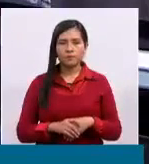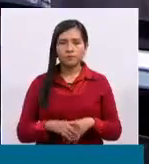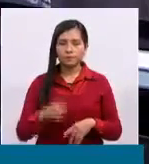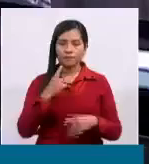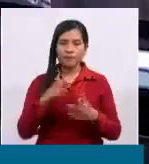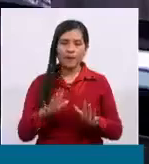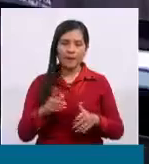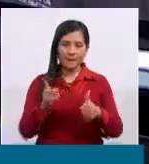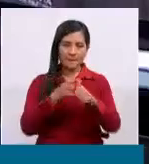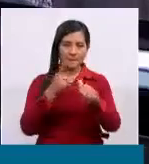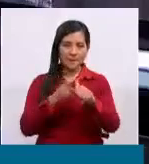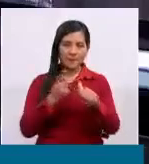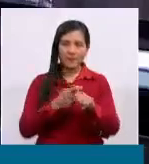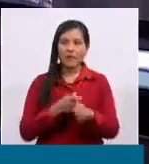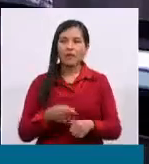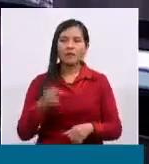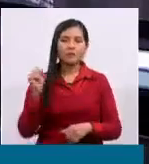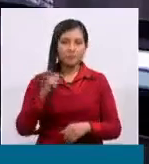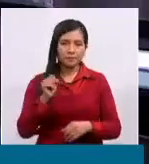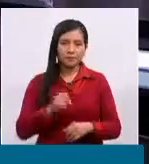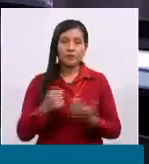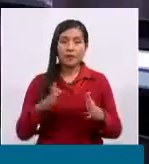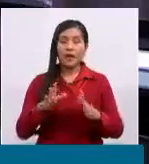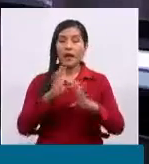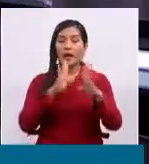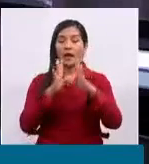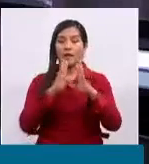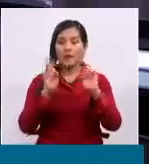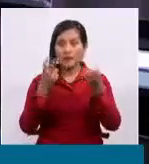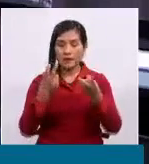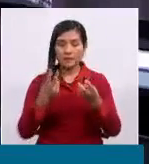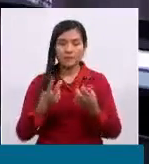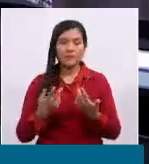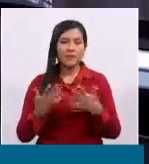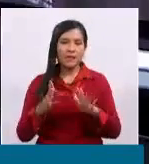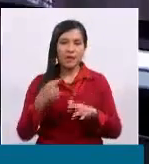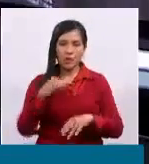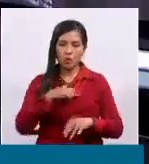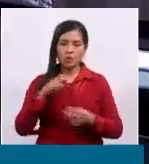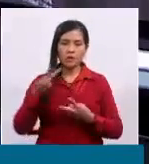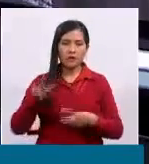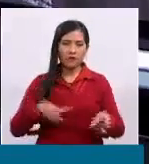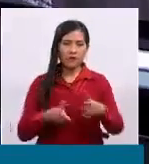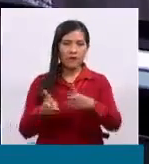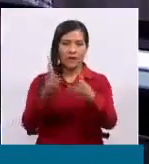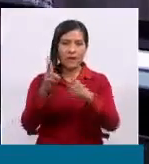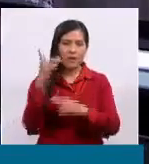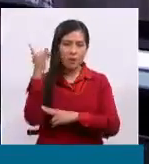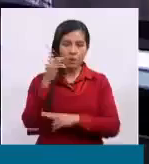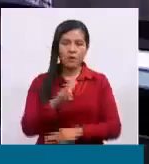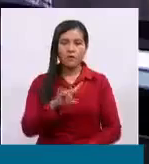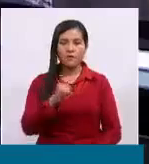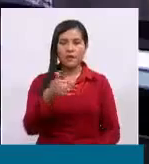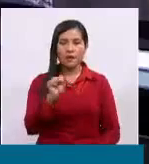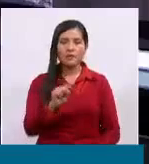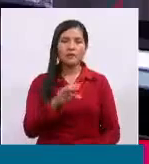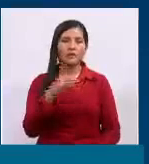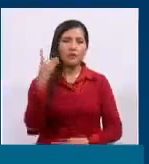Bueno, querido Iván, comentarte que como Vías Bolivia a nivel